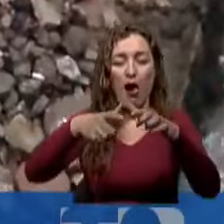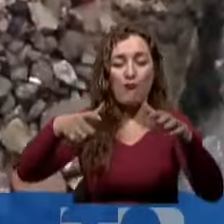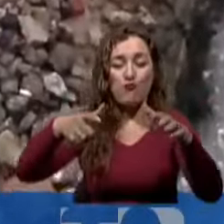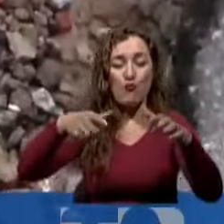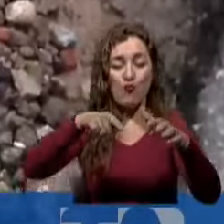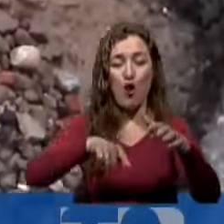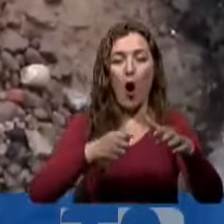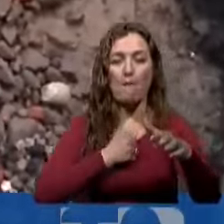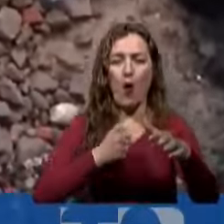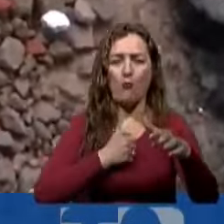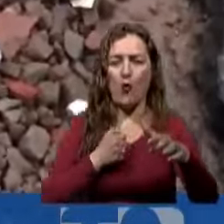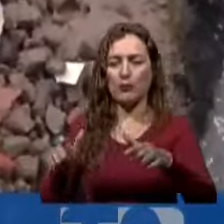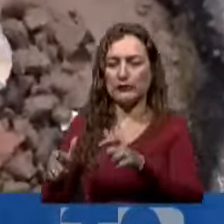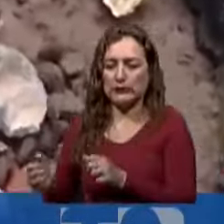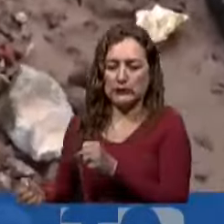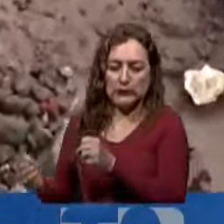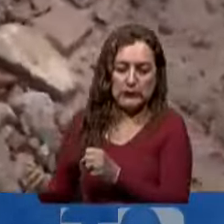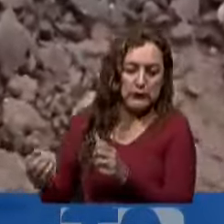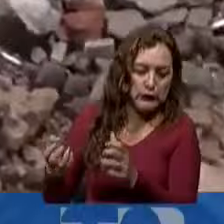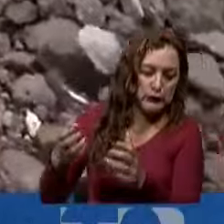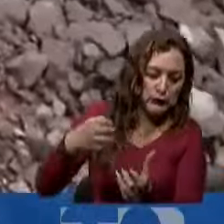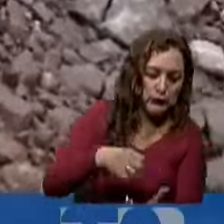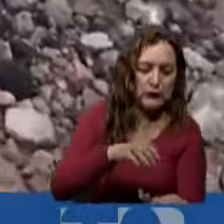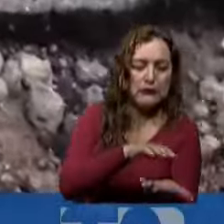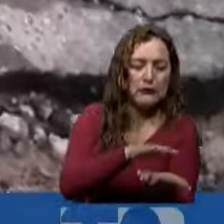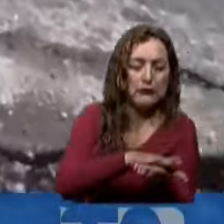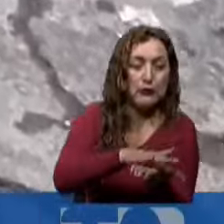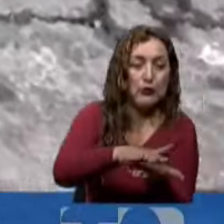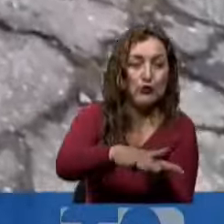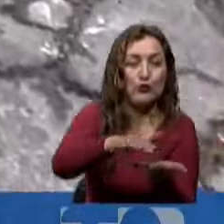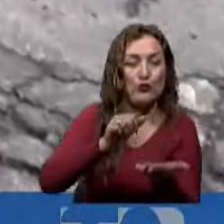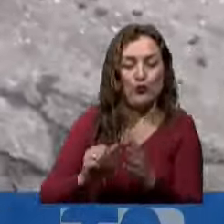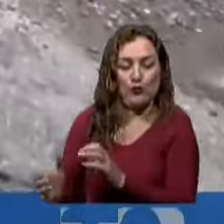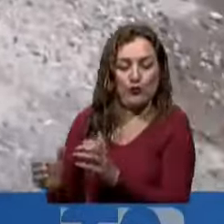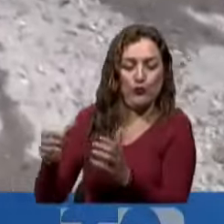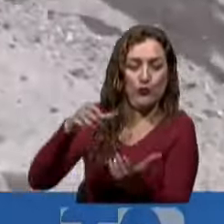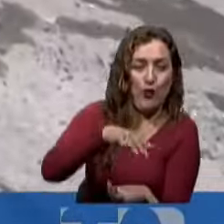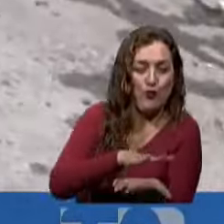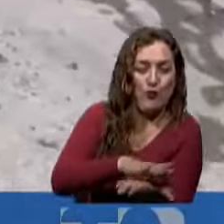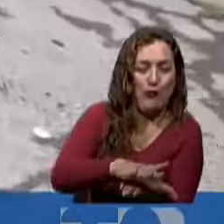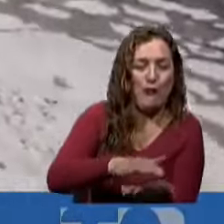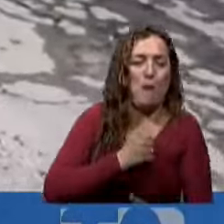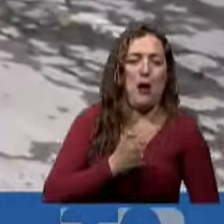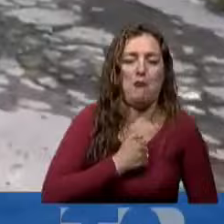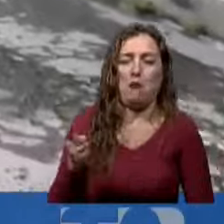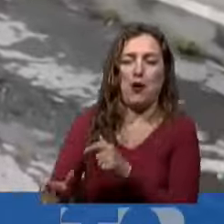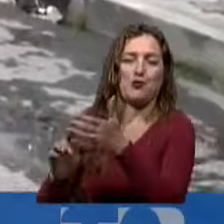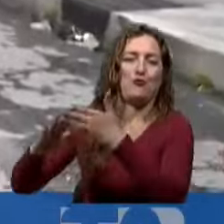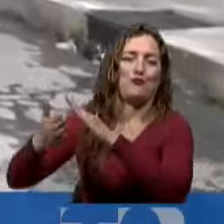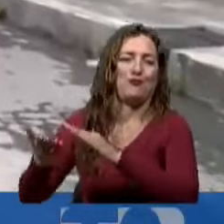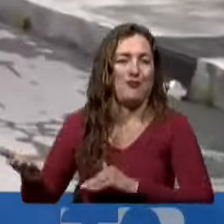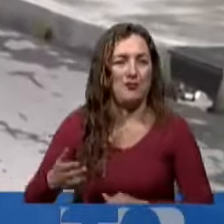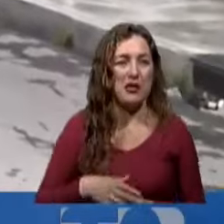ido rellenando poco a poco y la calle hasta el fondo también tiene muchos huecos y tenemos que con los carros hacer